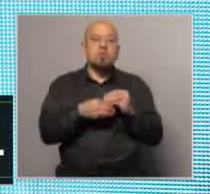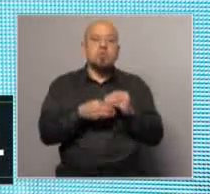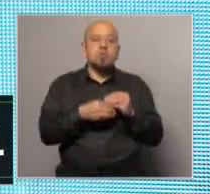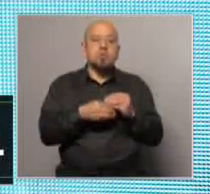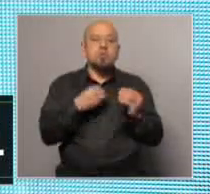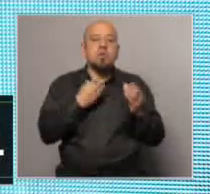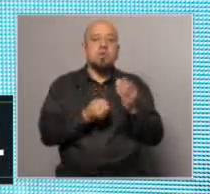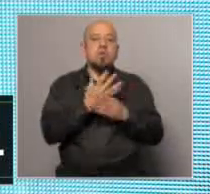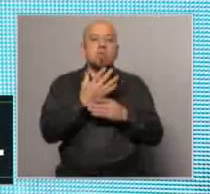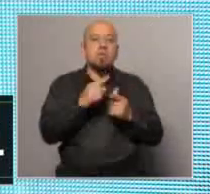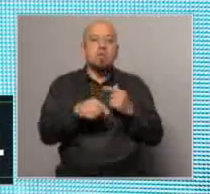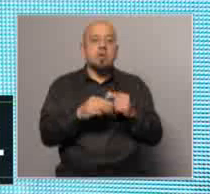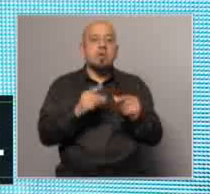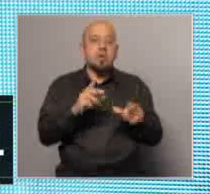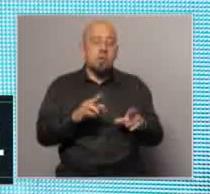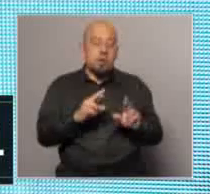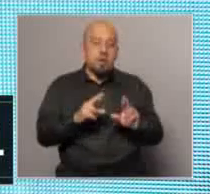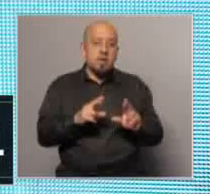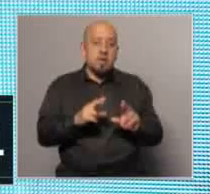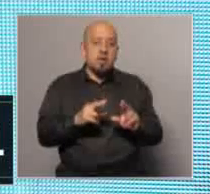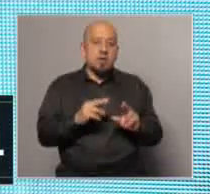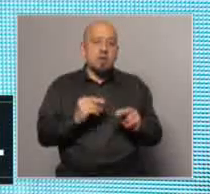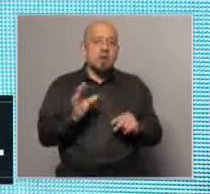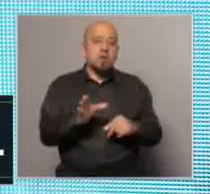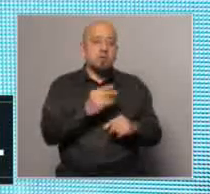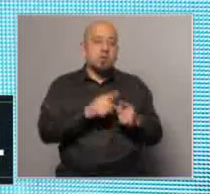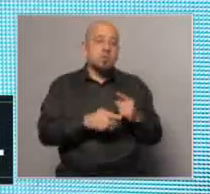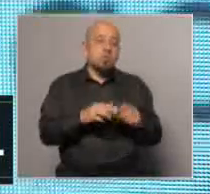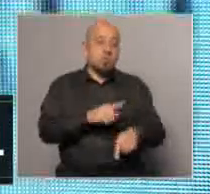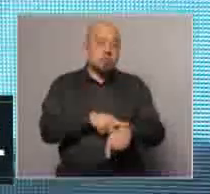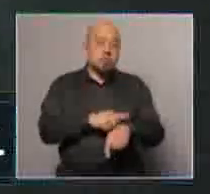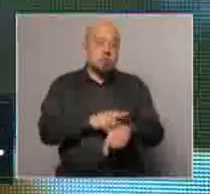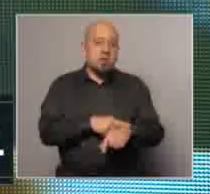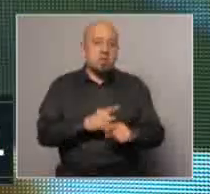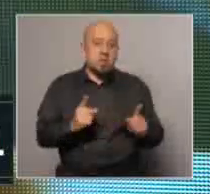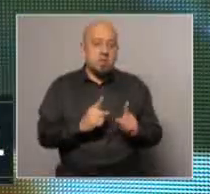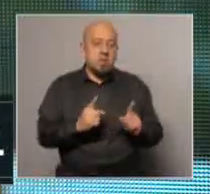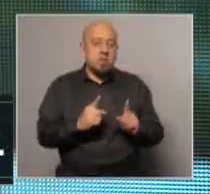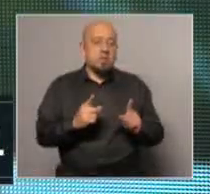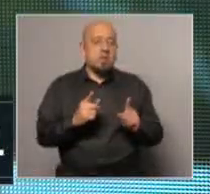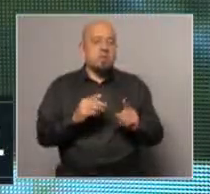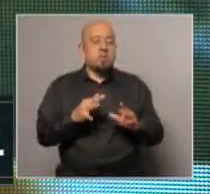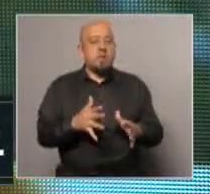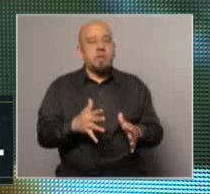variedad nueva en breve, ojalá, todo lo breve que nos permita estas cosas,